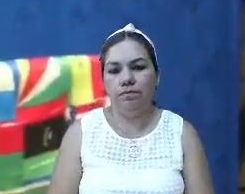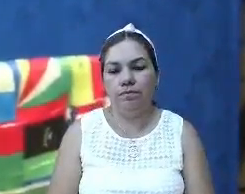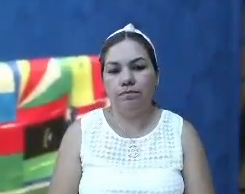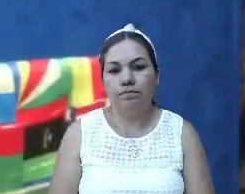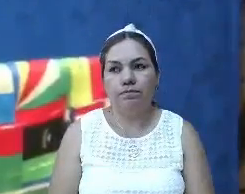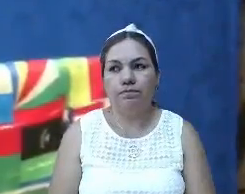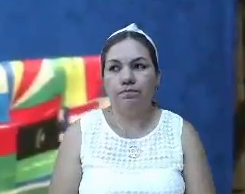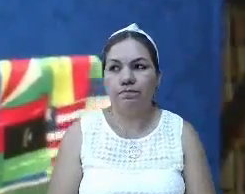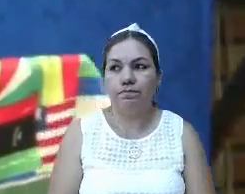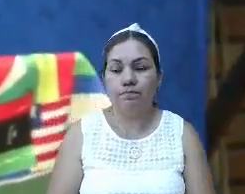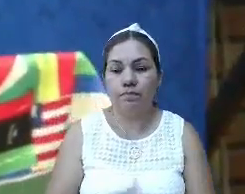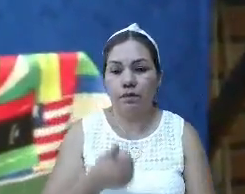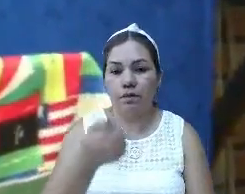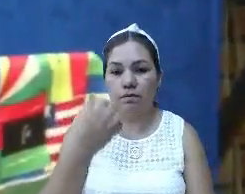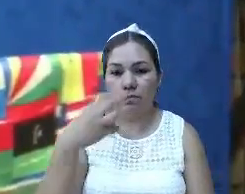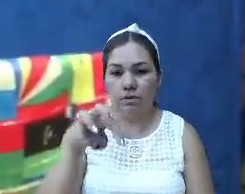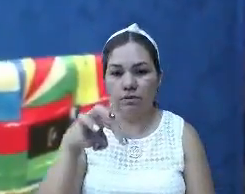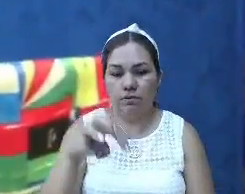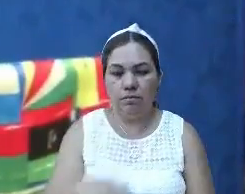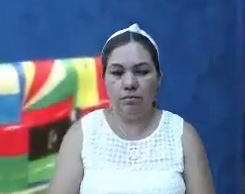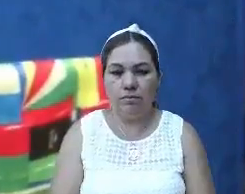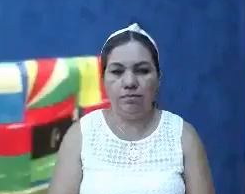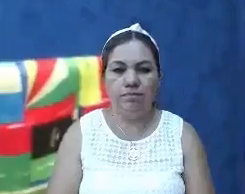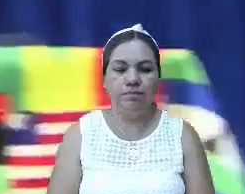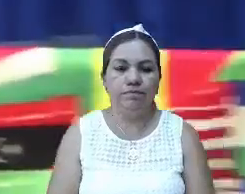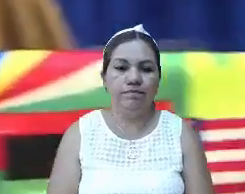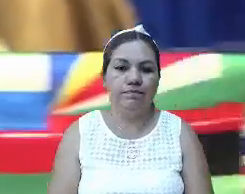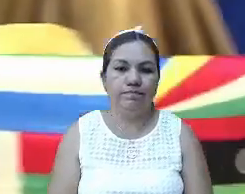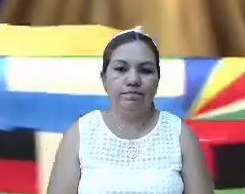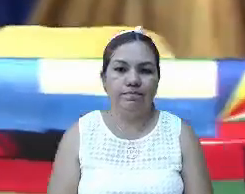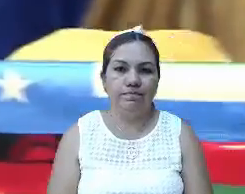Ay, ay, ay, amén, amén, amén.